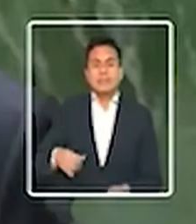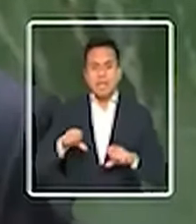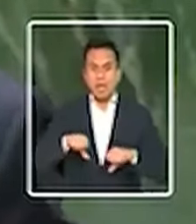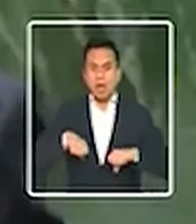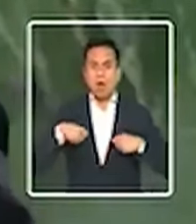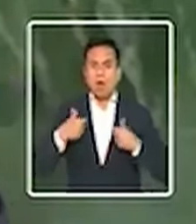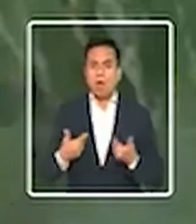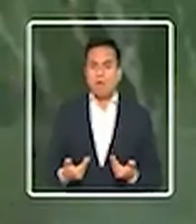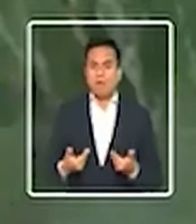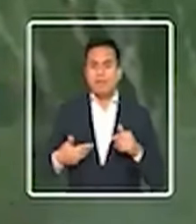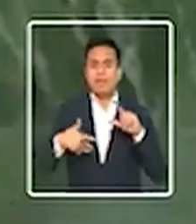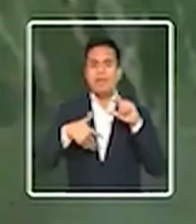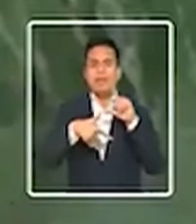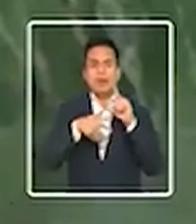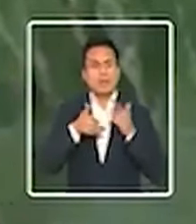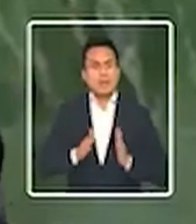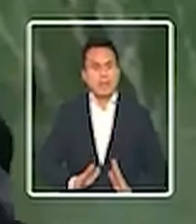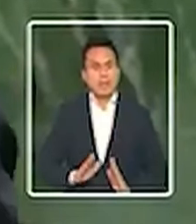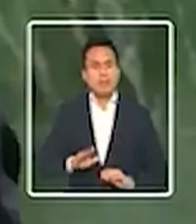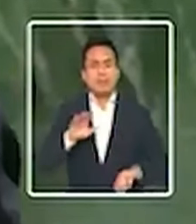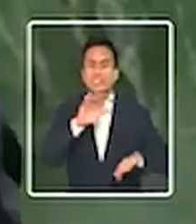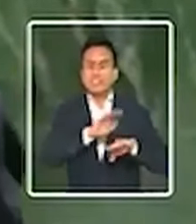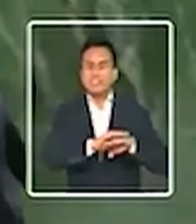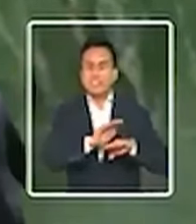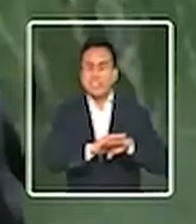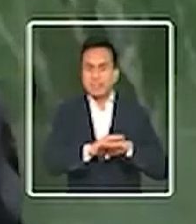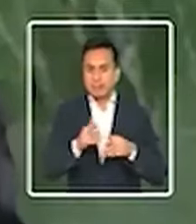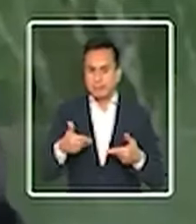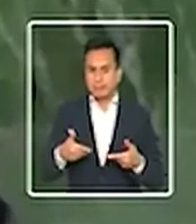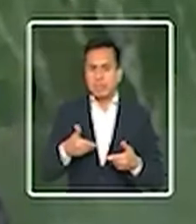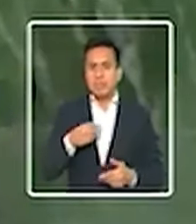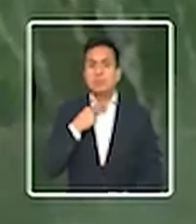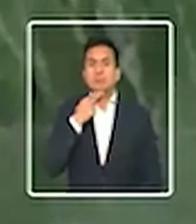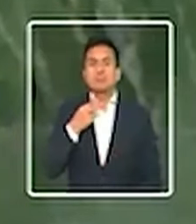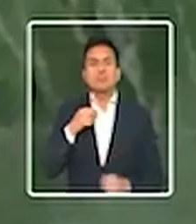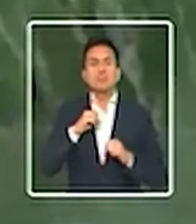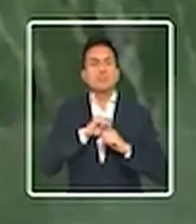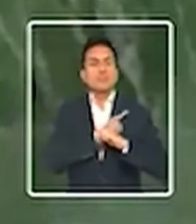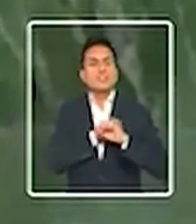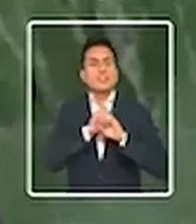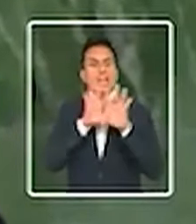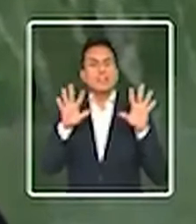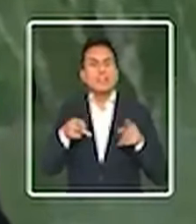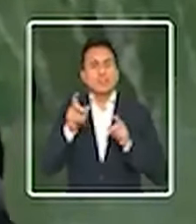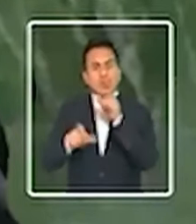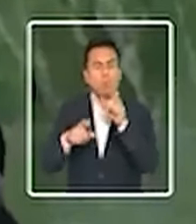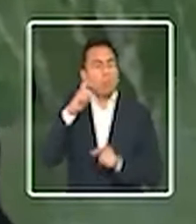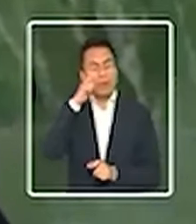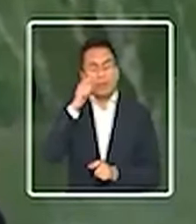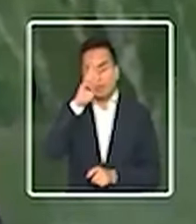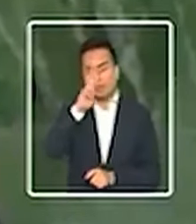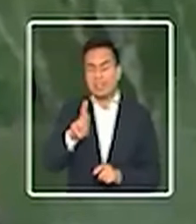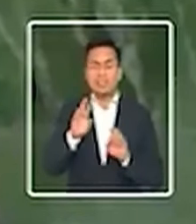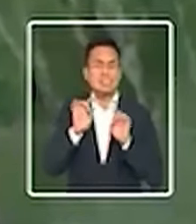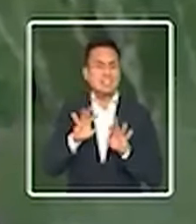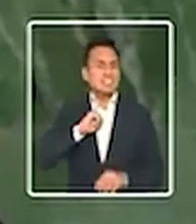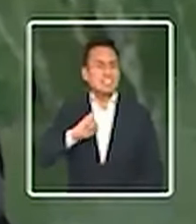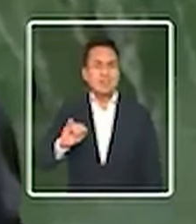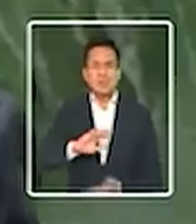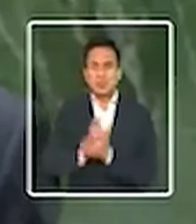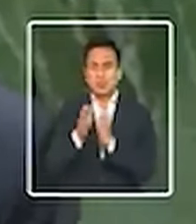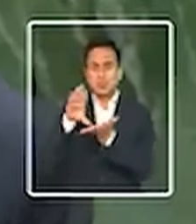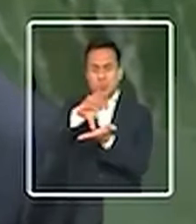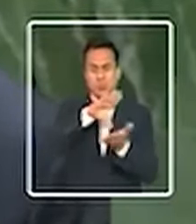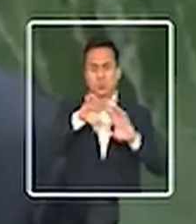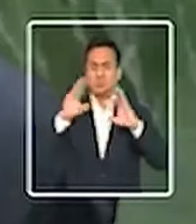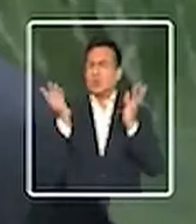joven, latinoamericano y de izquierda, digo fuerte y claro que los derechos humanos se deben respetar siempre y en todo